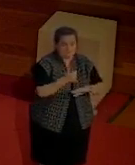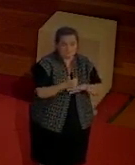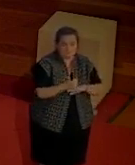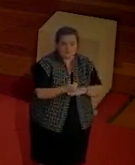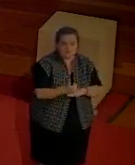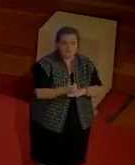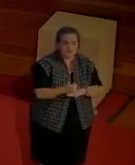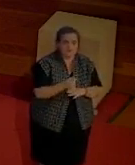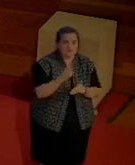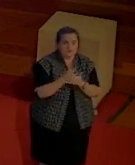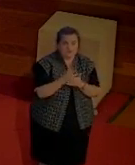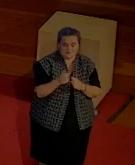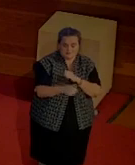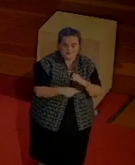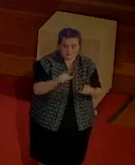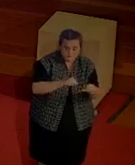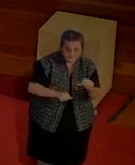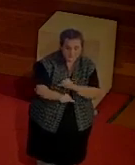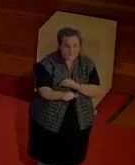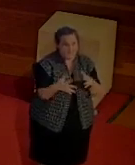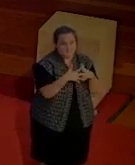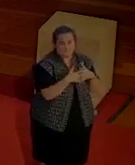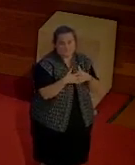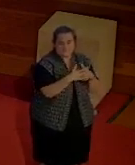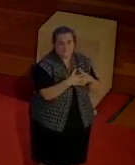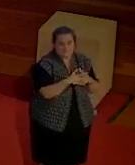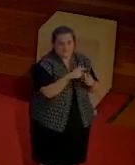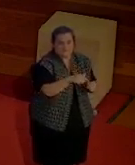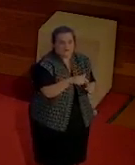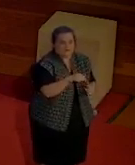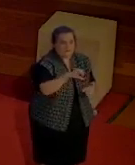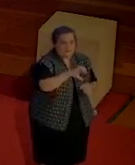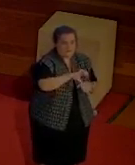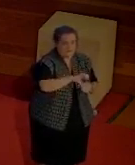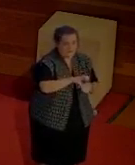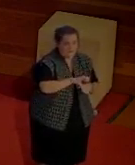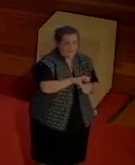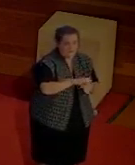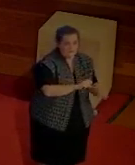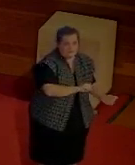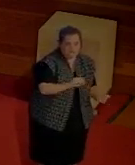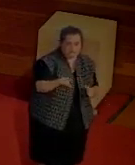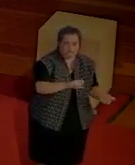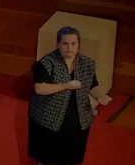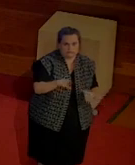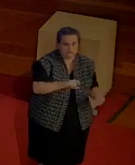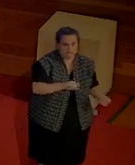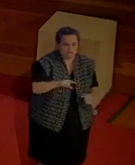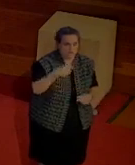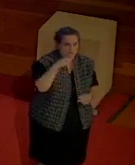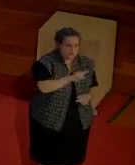2018 Estados Unidos se convierte en el primer exportador mundial de petróleo por encima de Arabia saudí por encima de